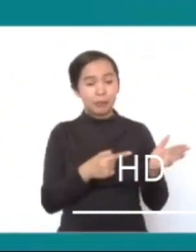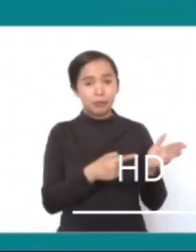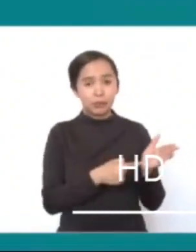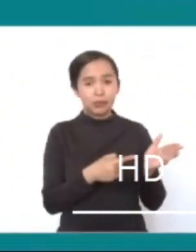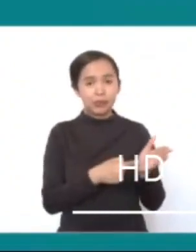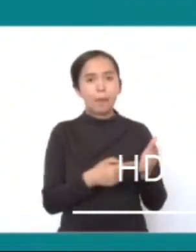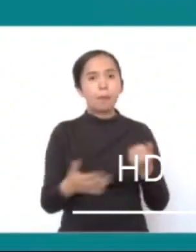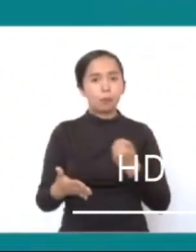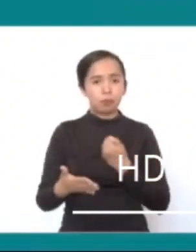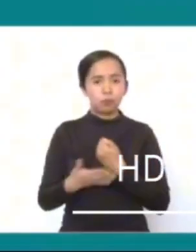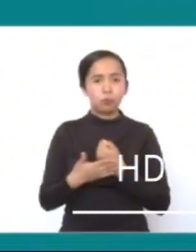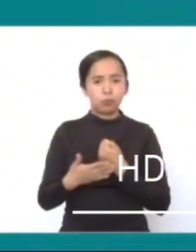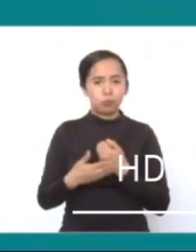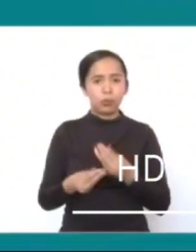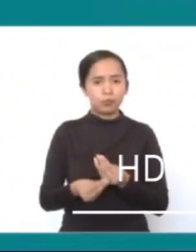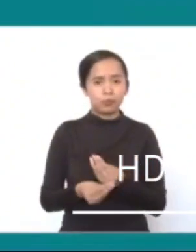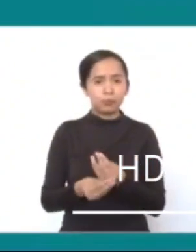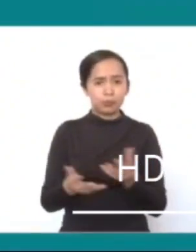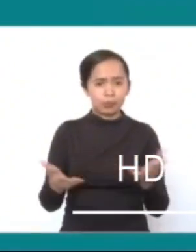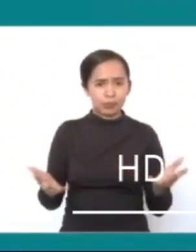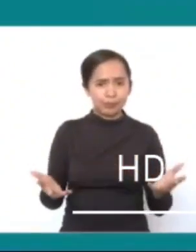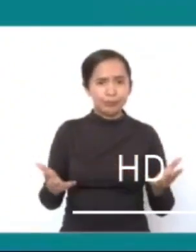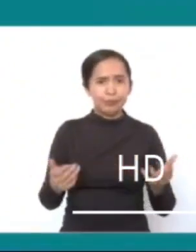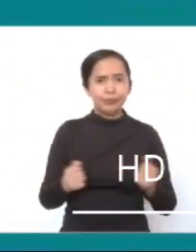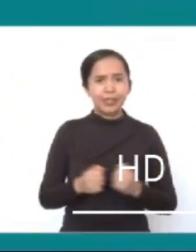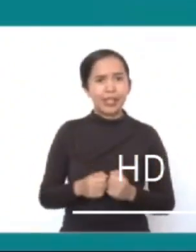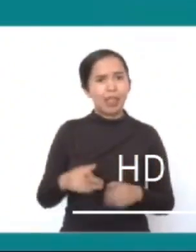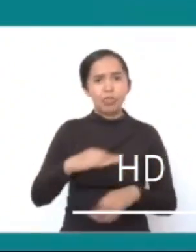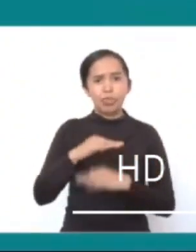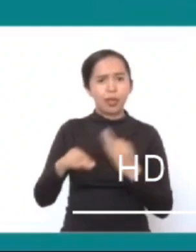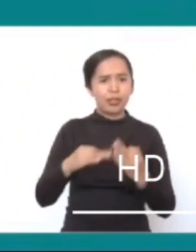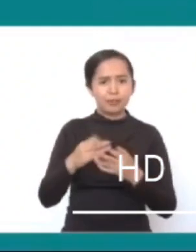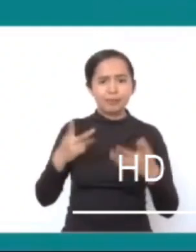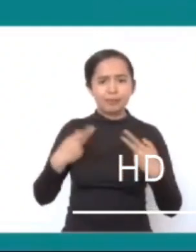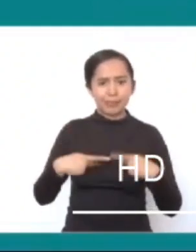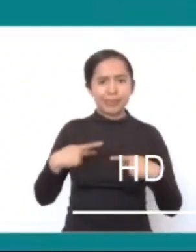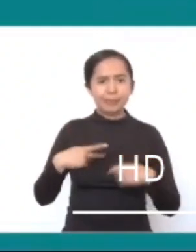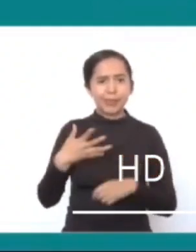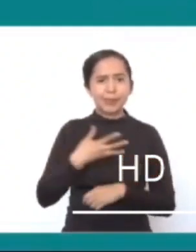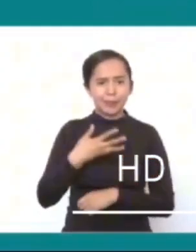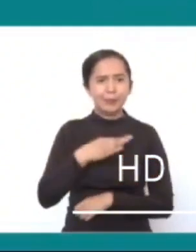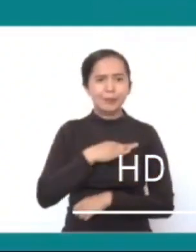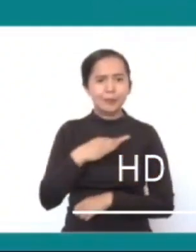publicación que saldrá próximamente y que estará a disposición de todas y todos.